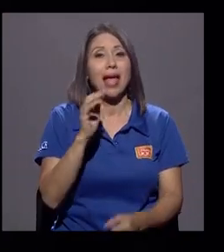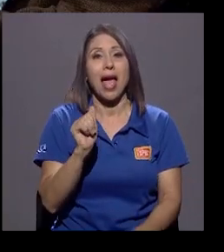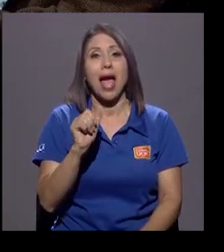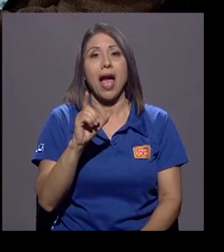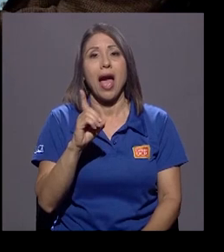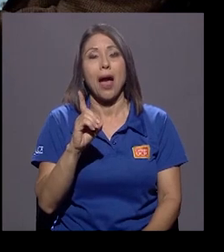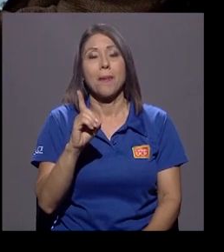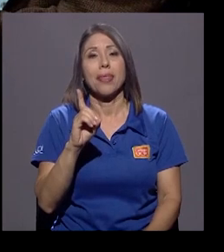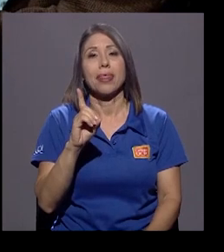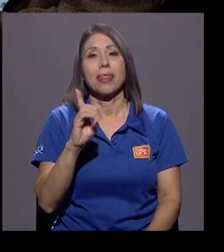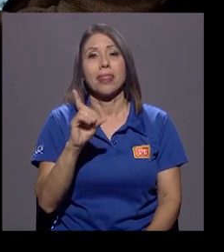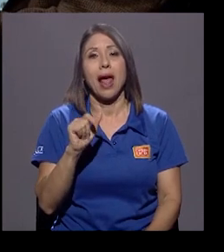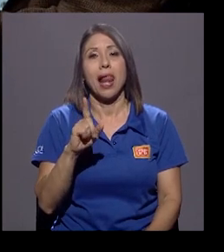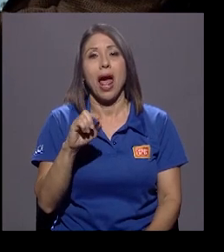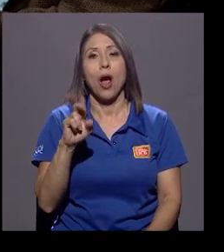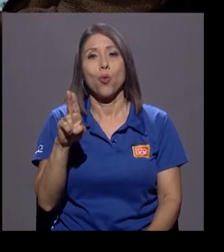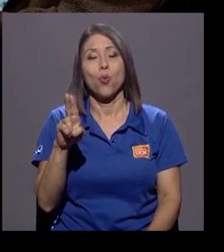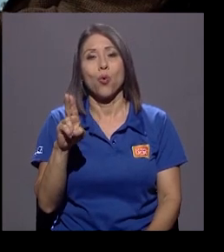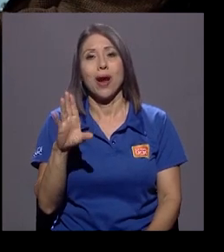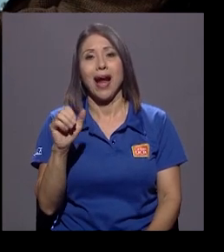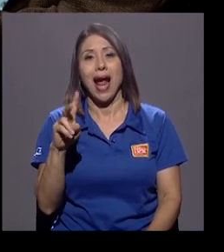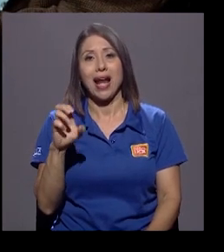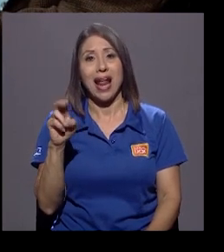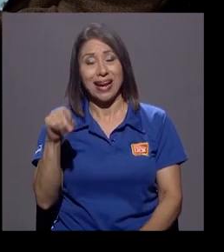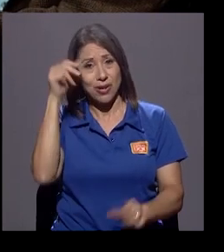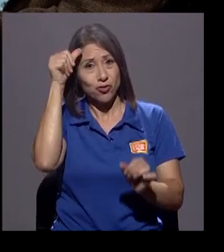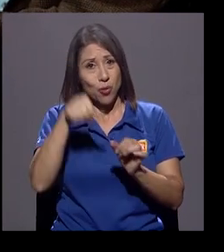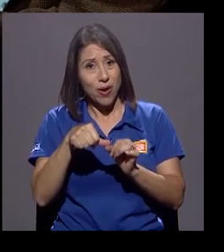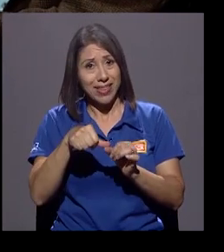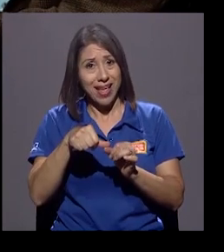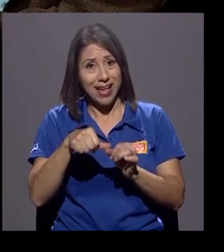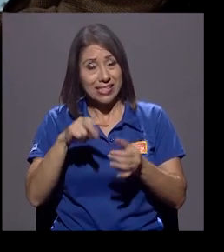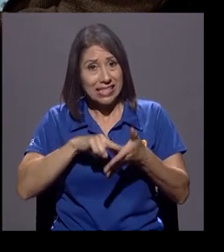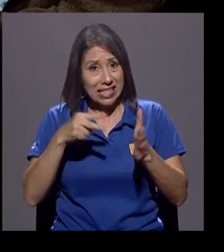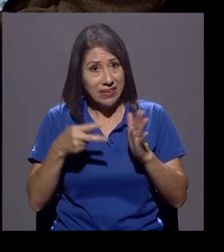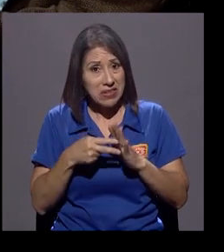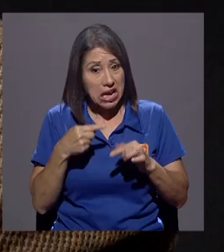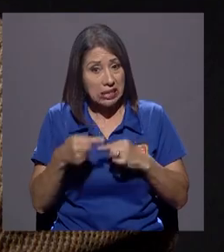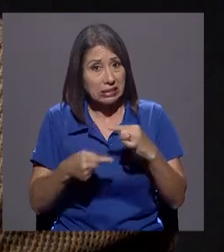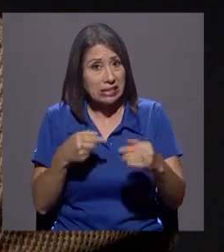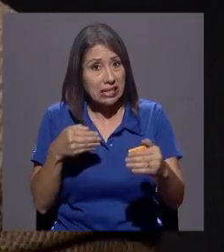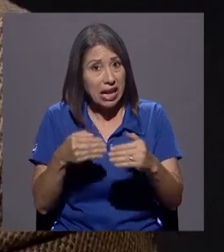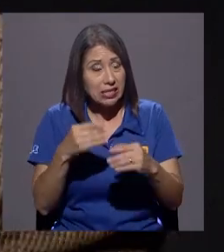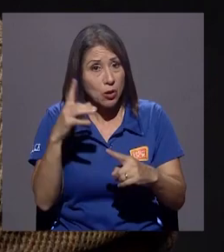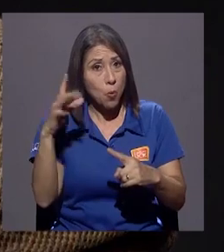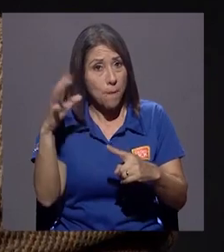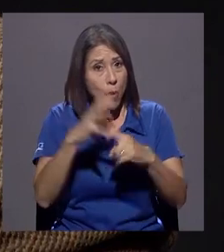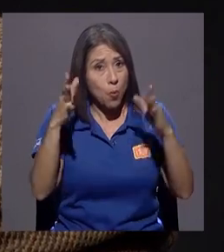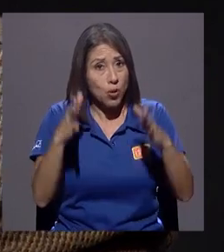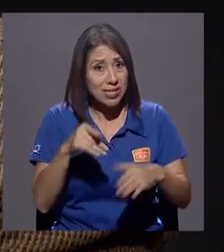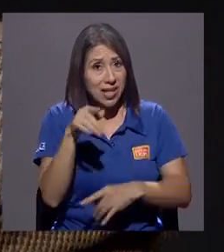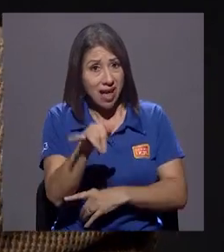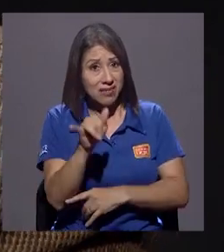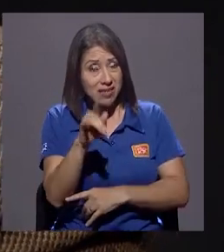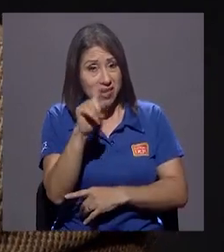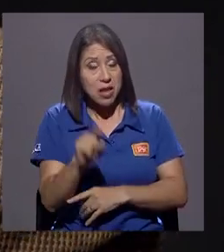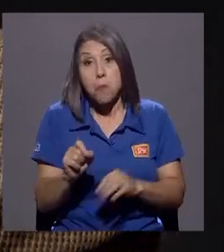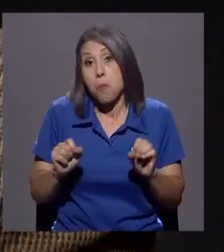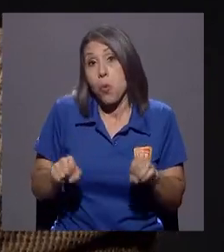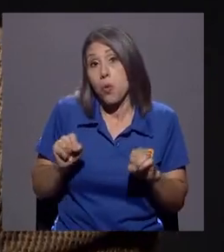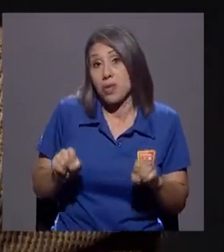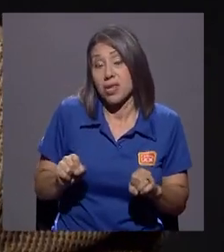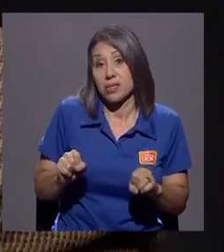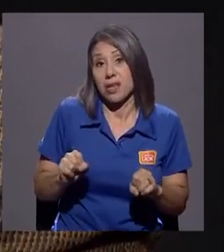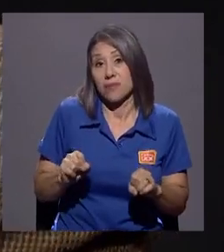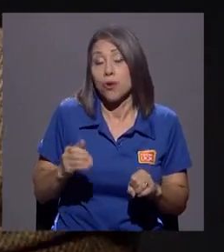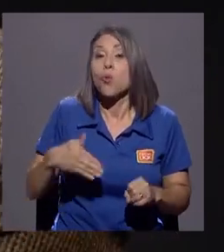recuerda si estamos estamos a las puertas de tener un populista si podría ser si el